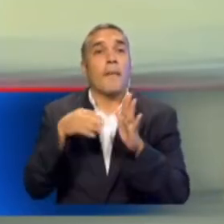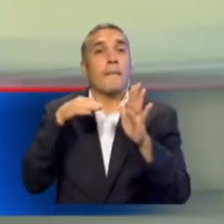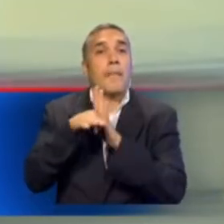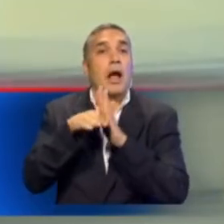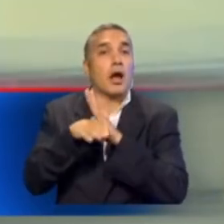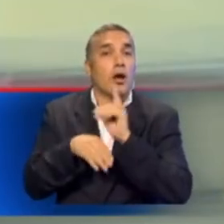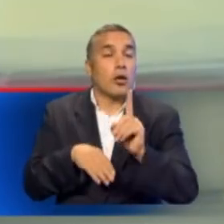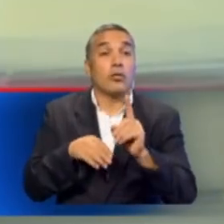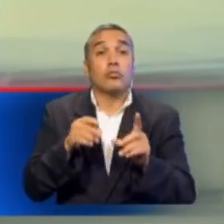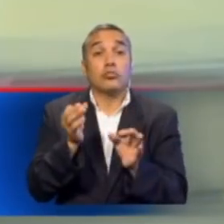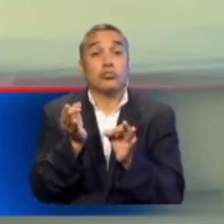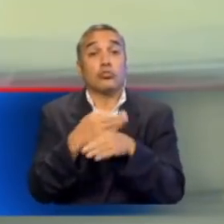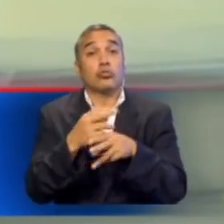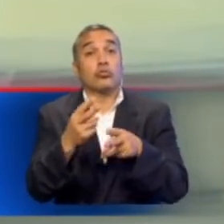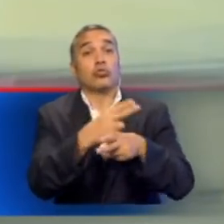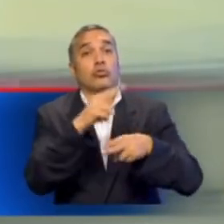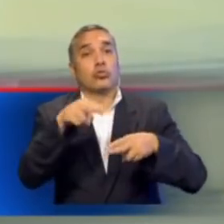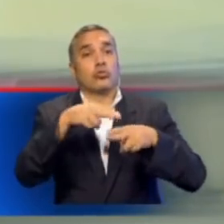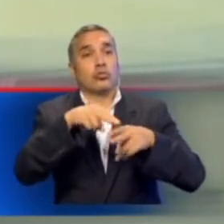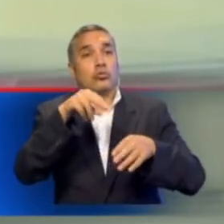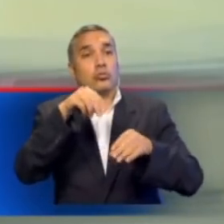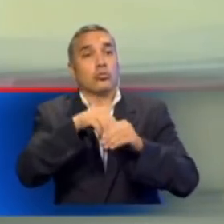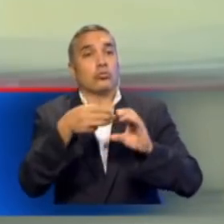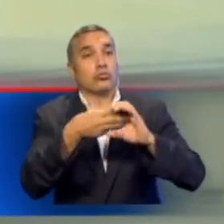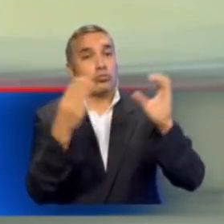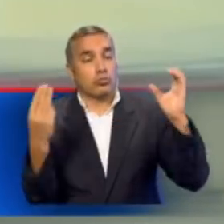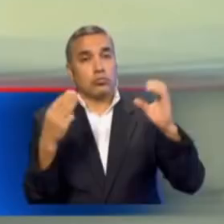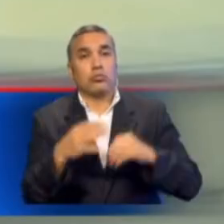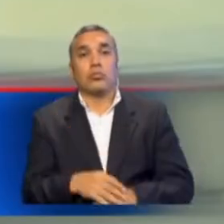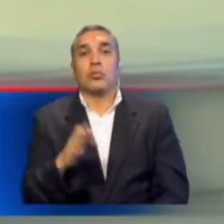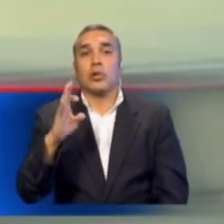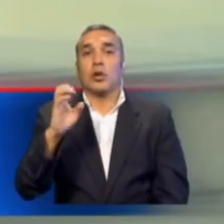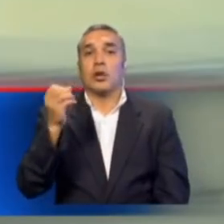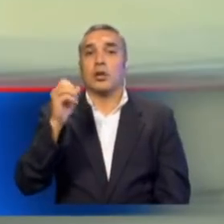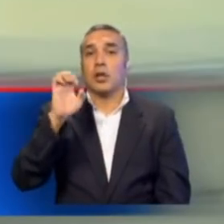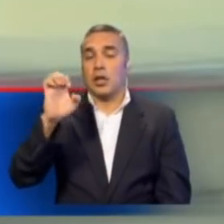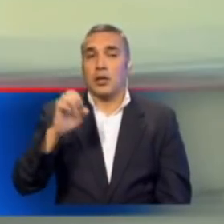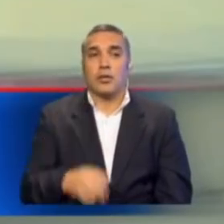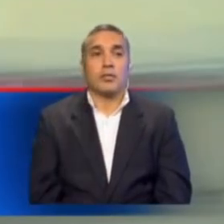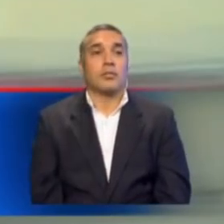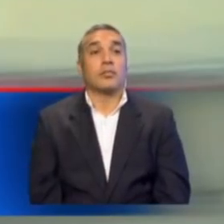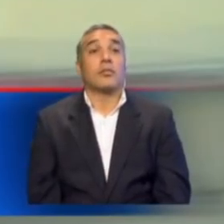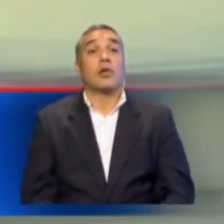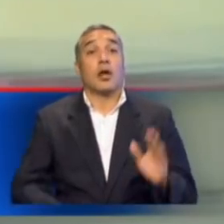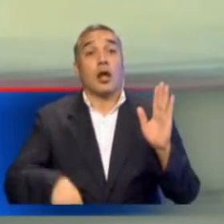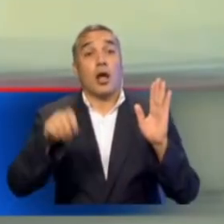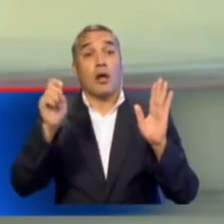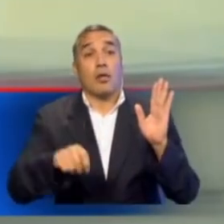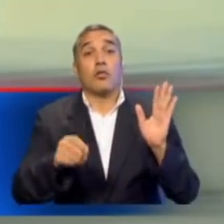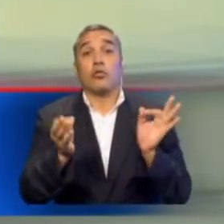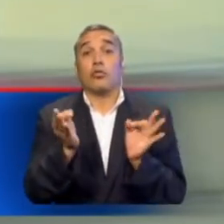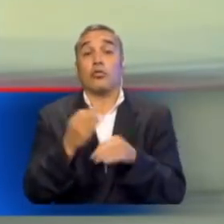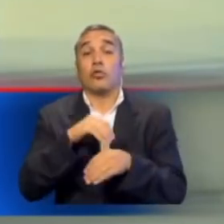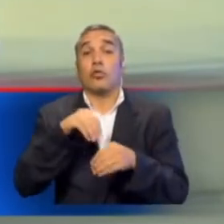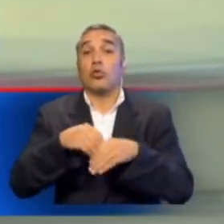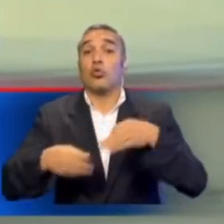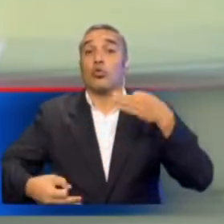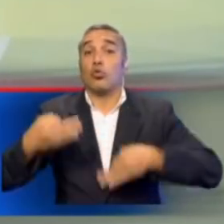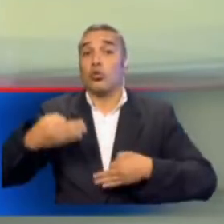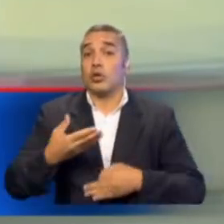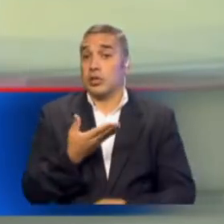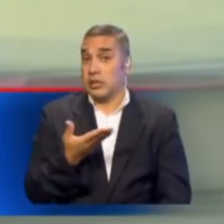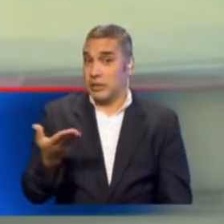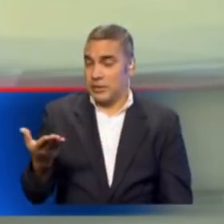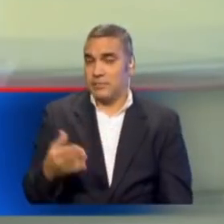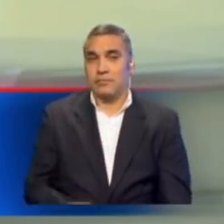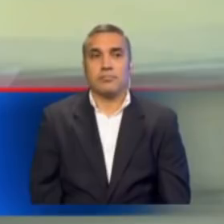bancario, funcionarios del Consejo Nacional Electoral y Tribunal Contencioso Electoral, abogados, funcionarios de la Corte